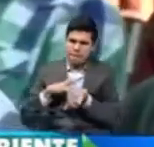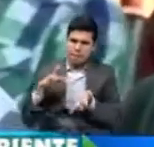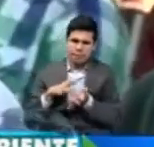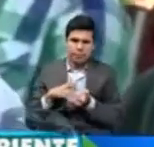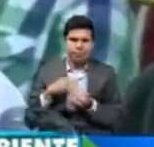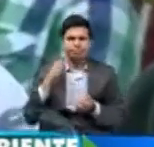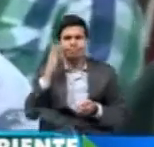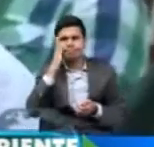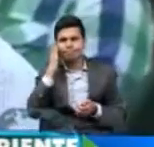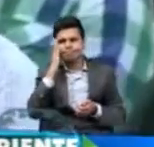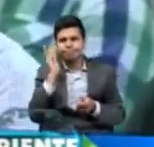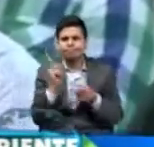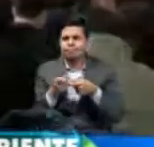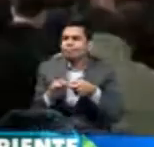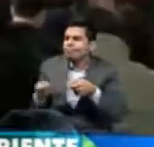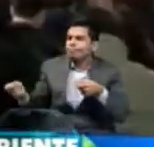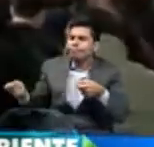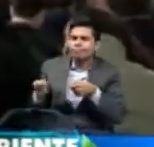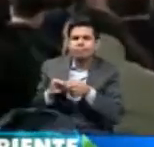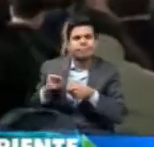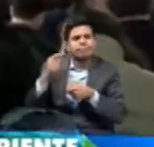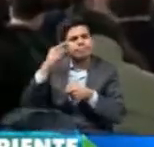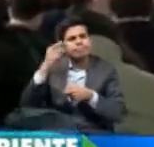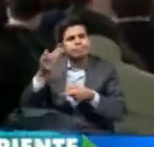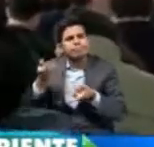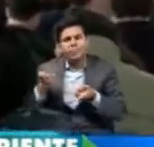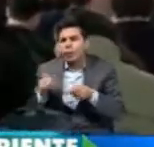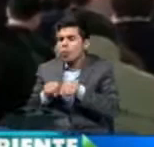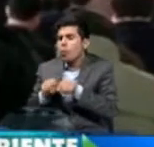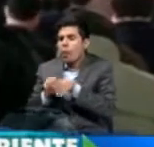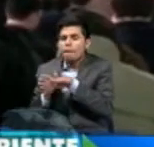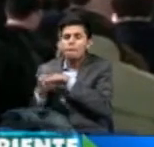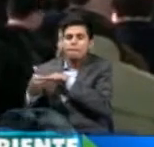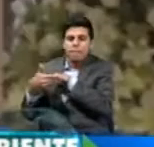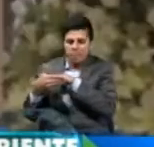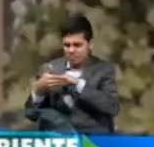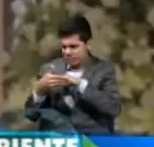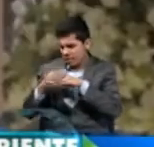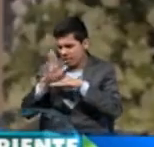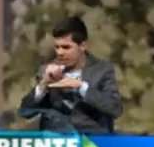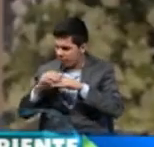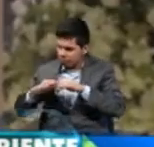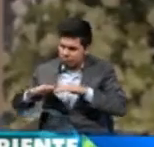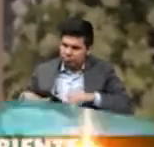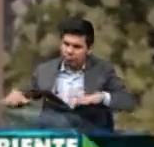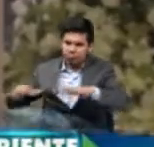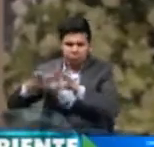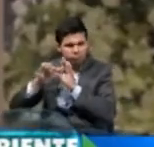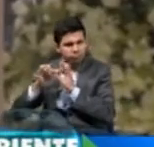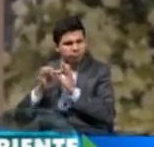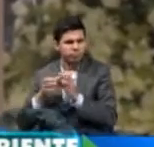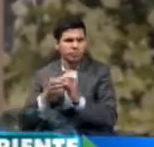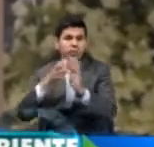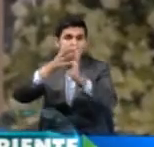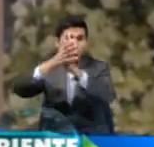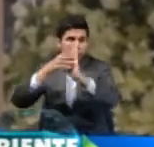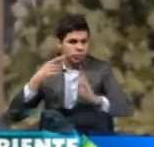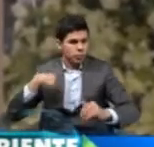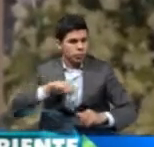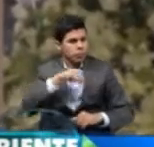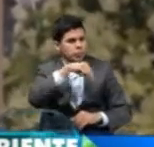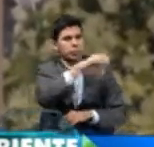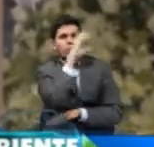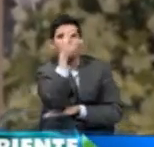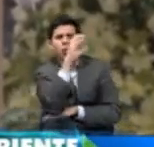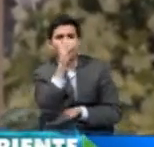que no nos separa sino una línea imaginaria, no hay fronteras. Bueno, estamos como en casa, ¿no? Realmente nos separa